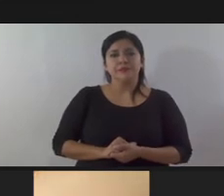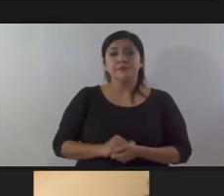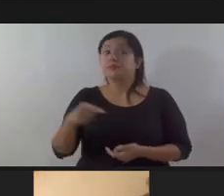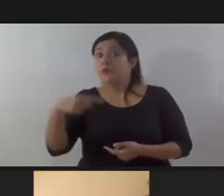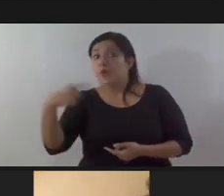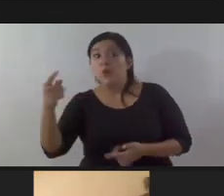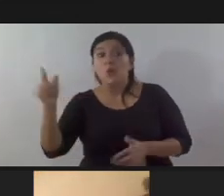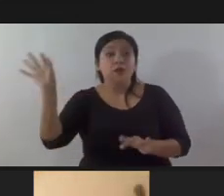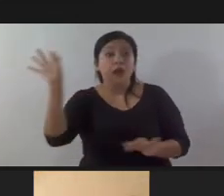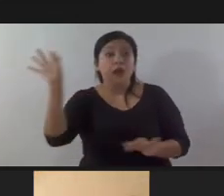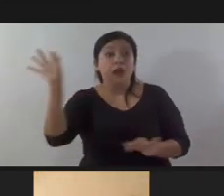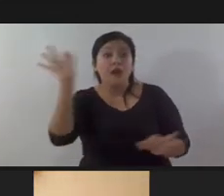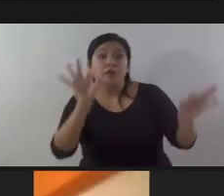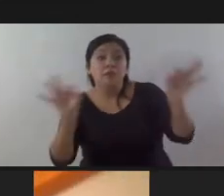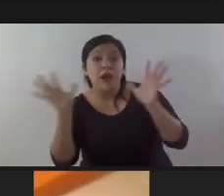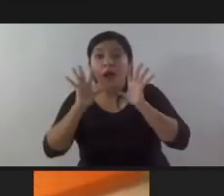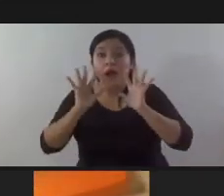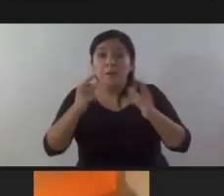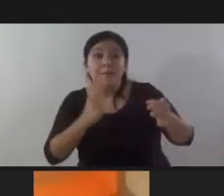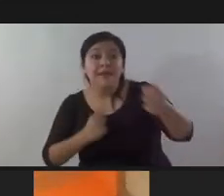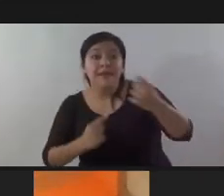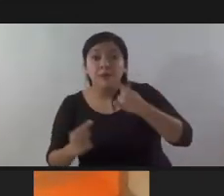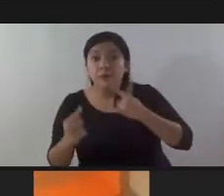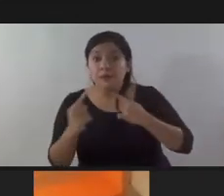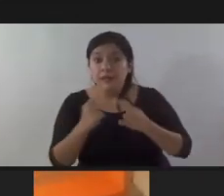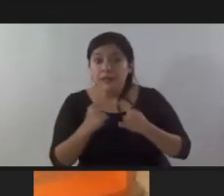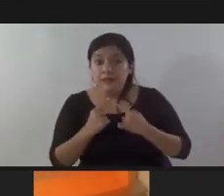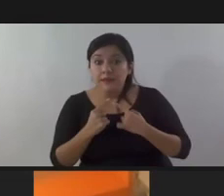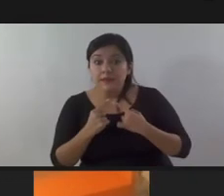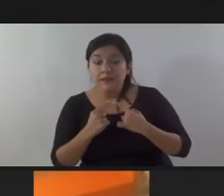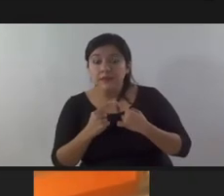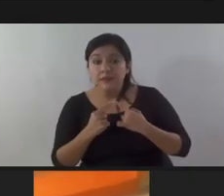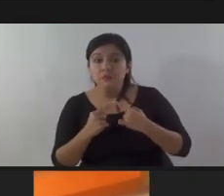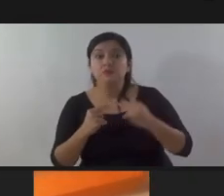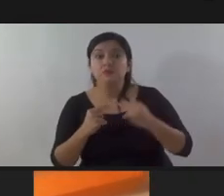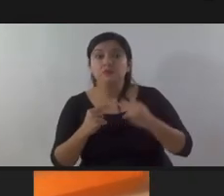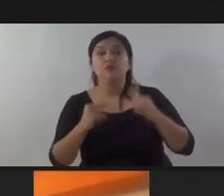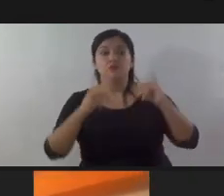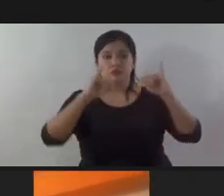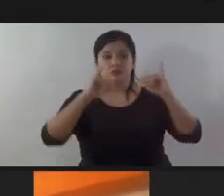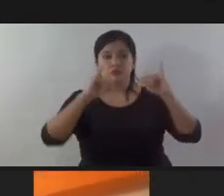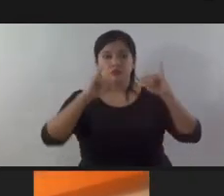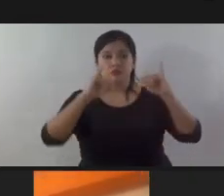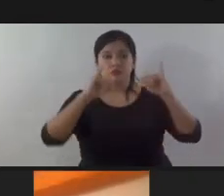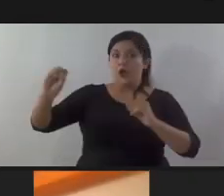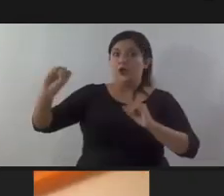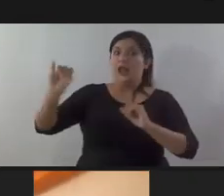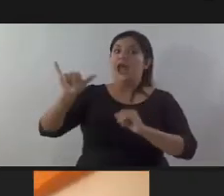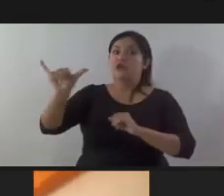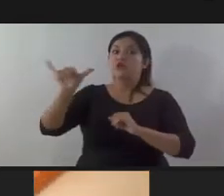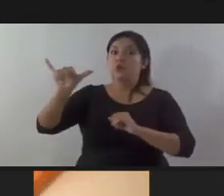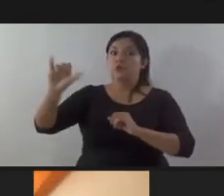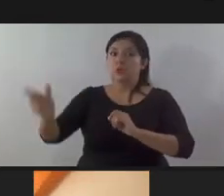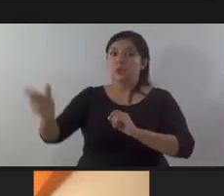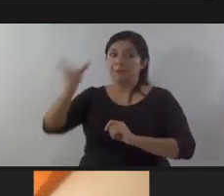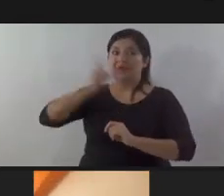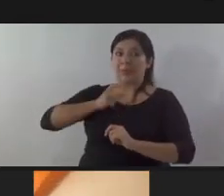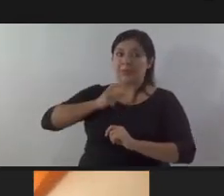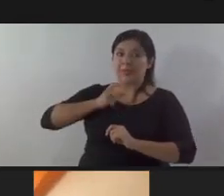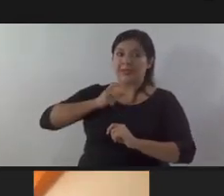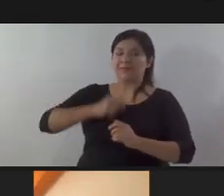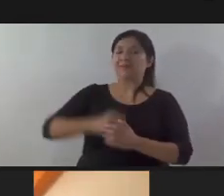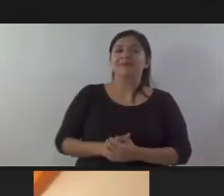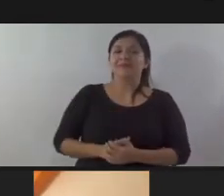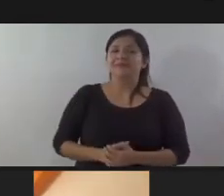¿Otros comentarios, preguntas? Sí, ahora repongo un comentario que me pasaron de YouTube.